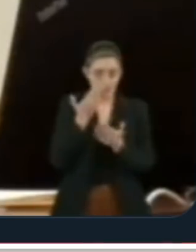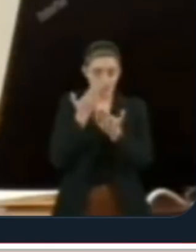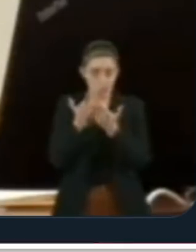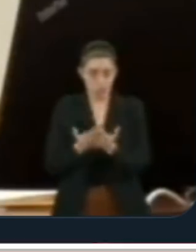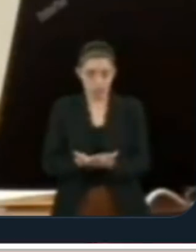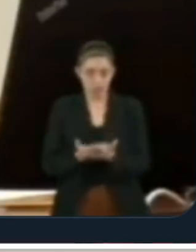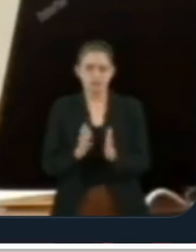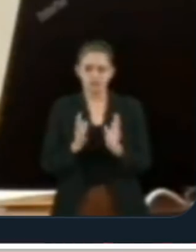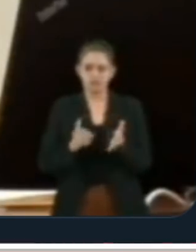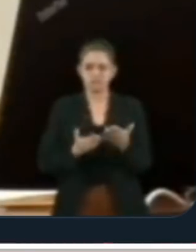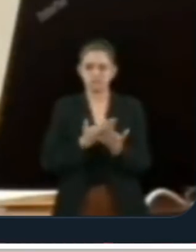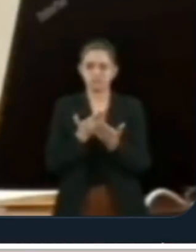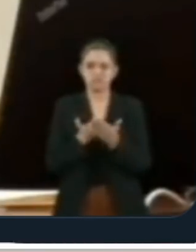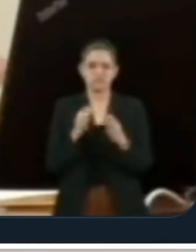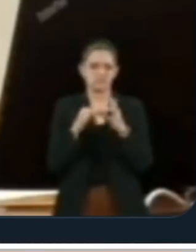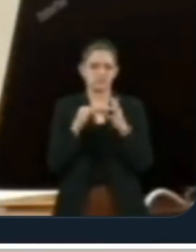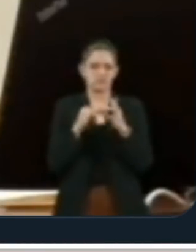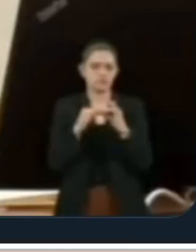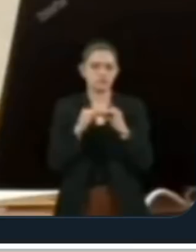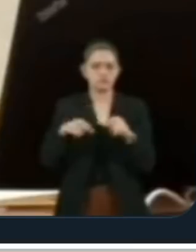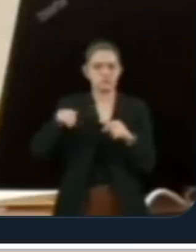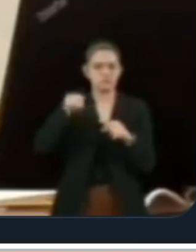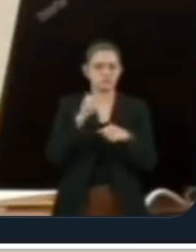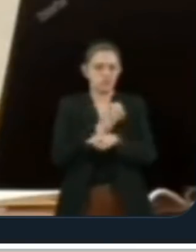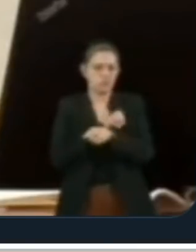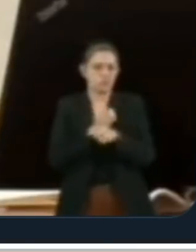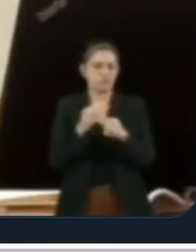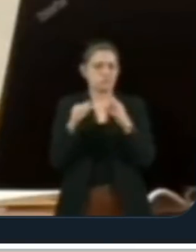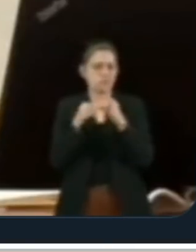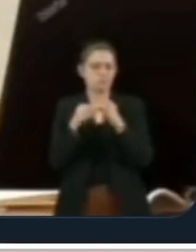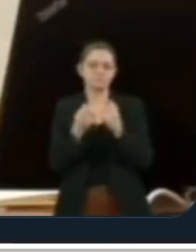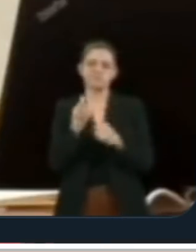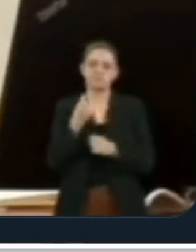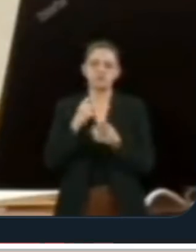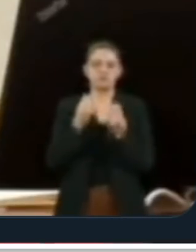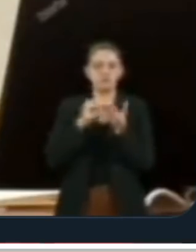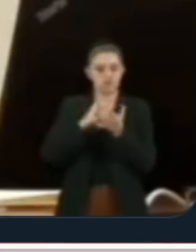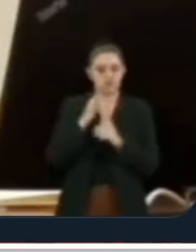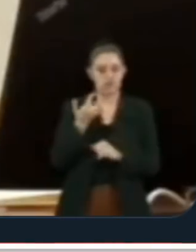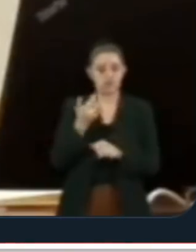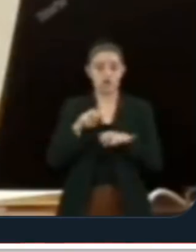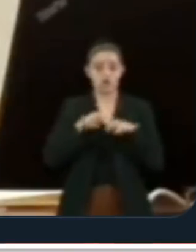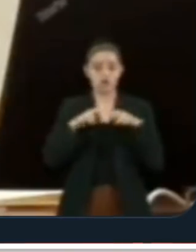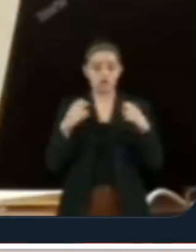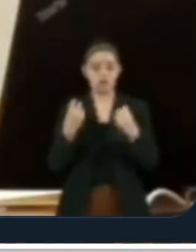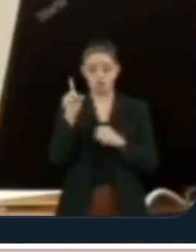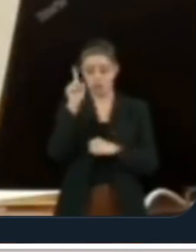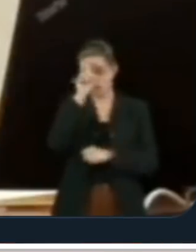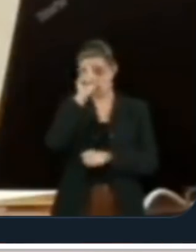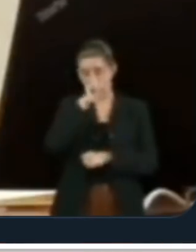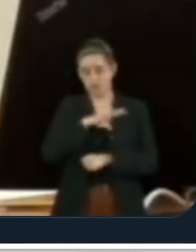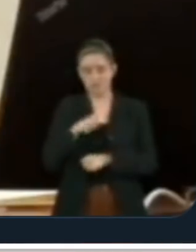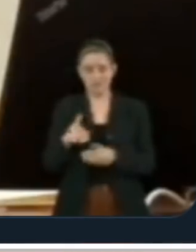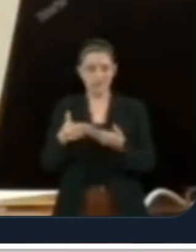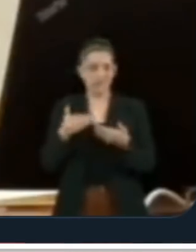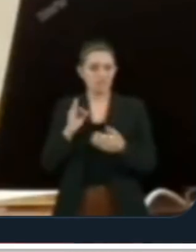Aquí están las pruebas. Las acabamos de escuchar y por eso agradezco mucho el hecho de que el Consejo General, como decía la